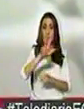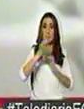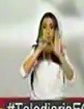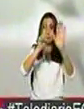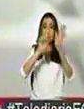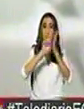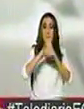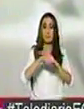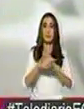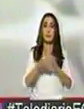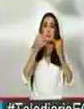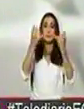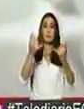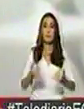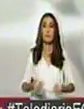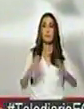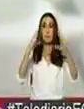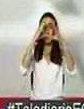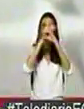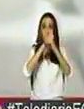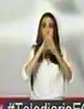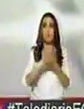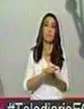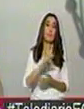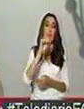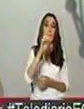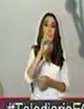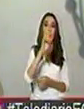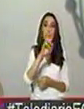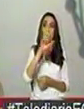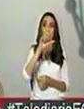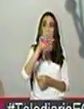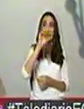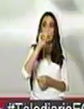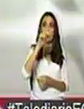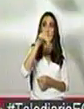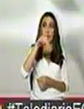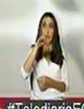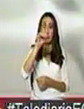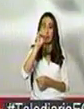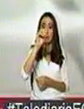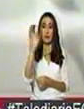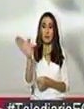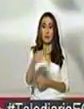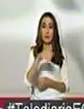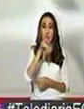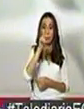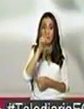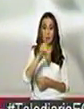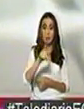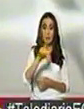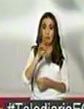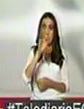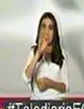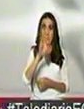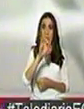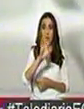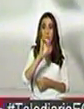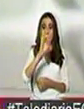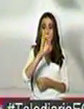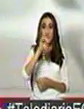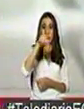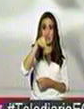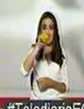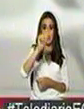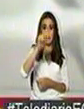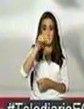20:36. Esta noche nos acompaña Orlando Tipán. Él es presidente de la Unión de Organizaciones Indígenas, Campesinas y